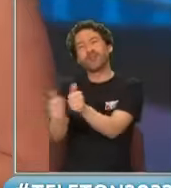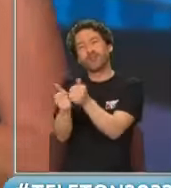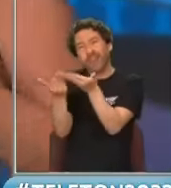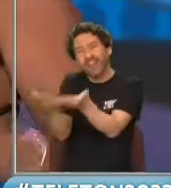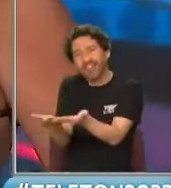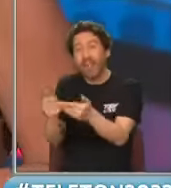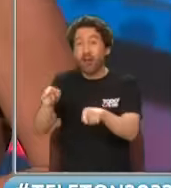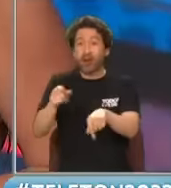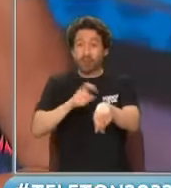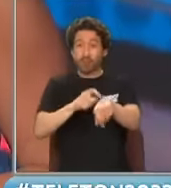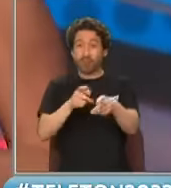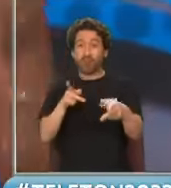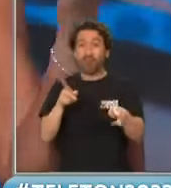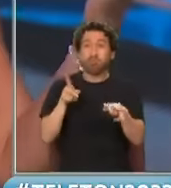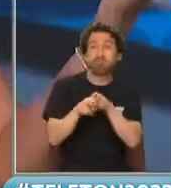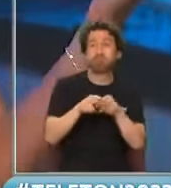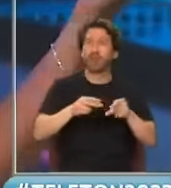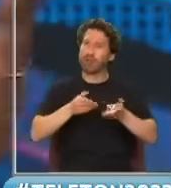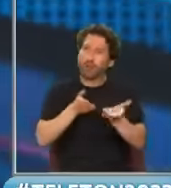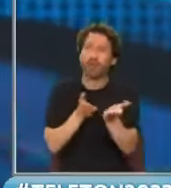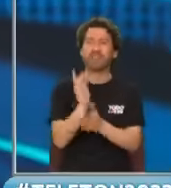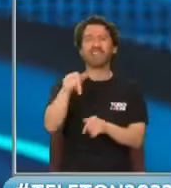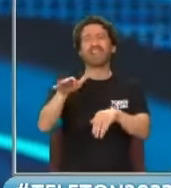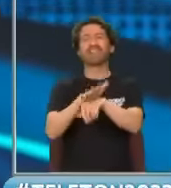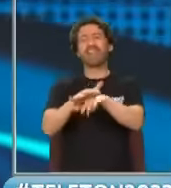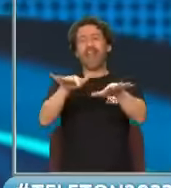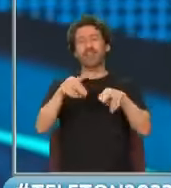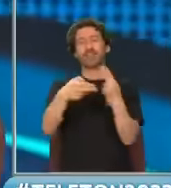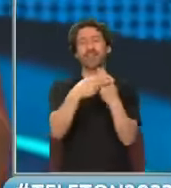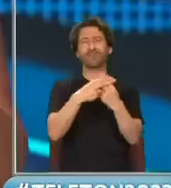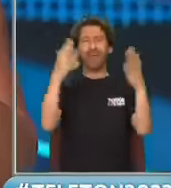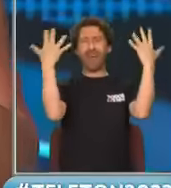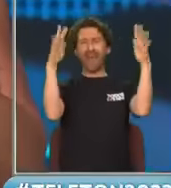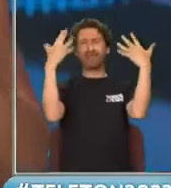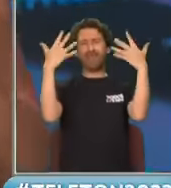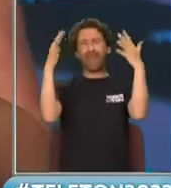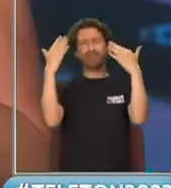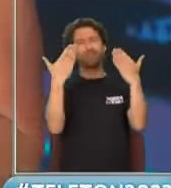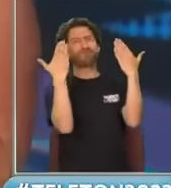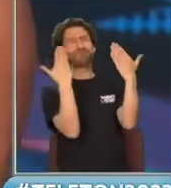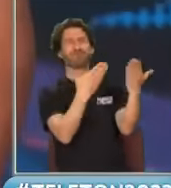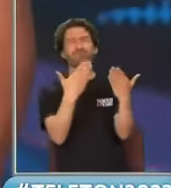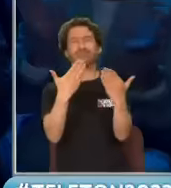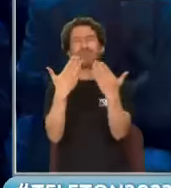esta obertura maravillosa que hemos tenido en el Teatro Teletón. El aplauso gigante para nuestra